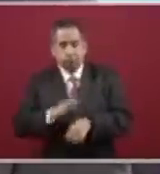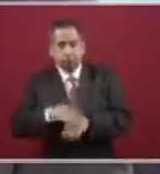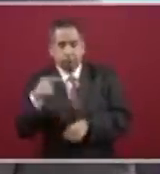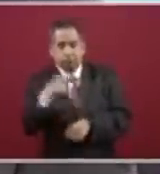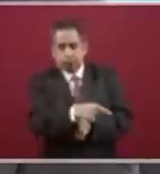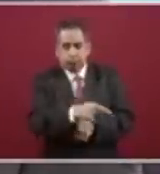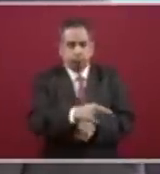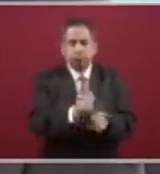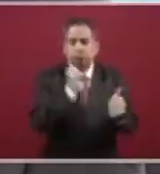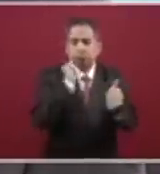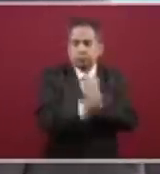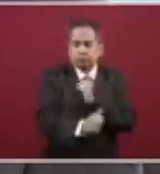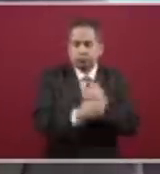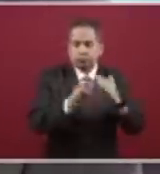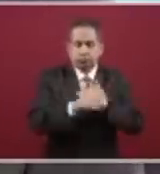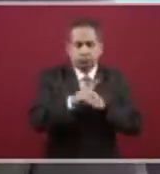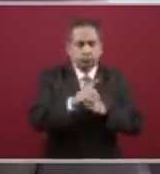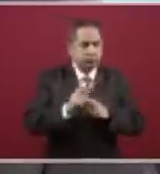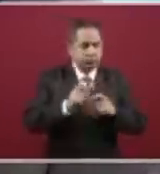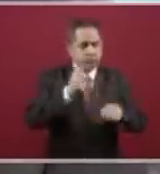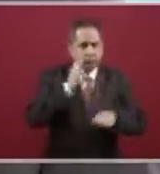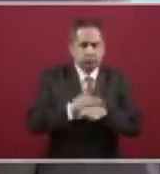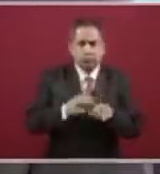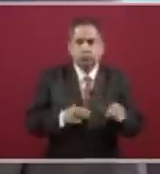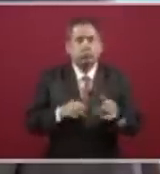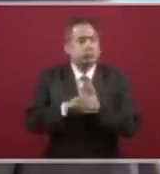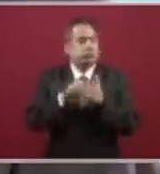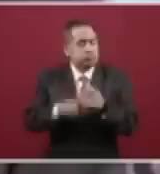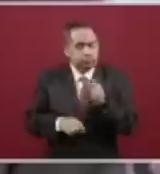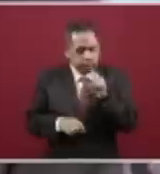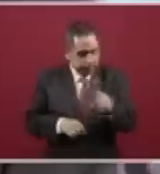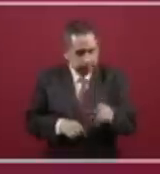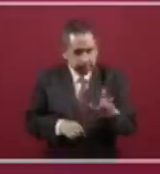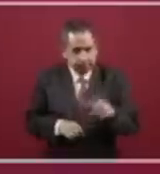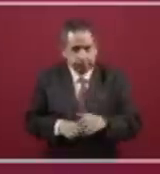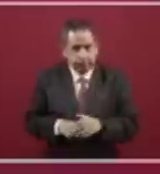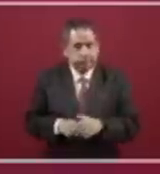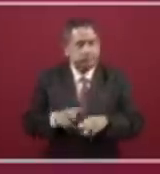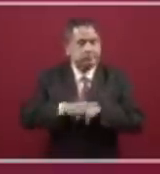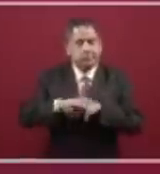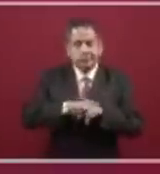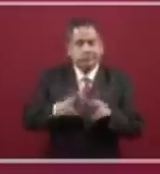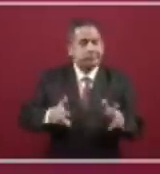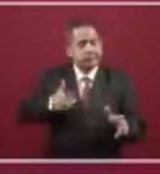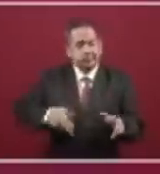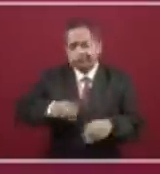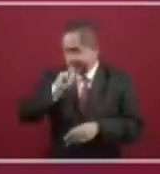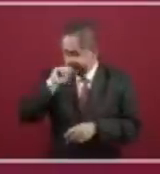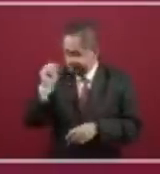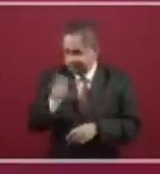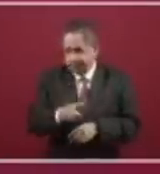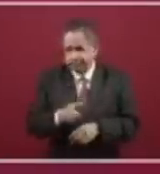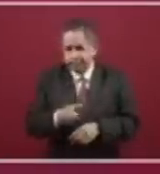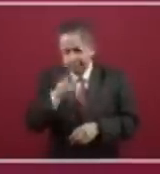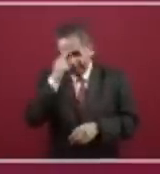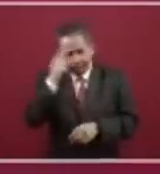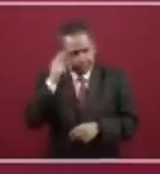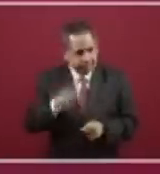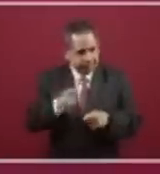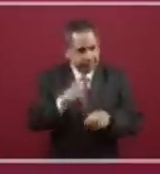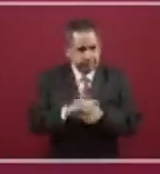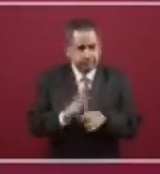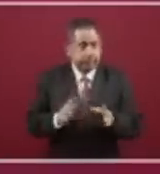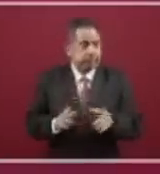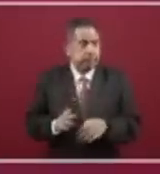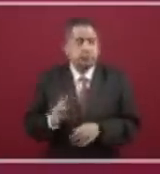autopistas concesionadas como en el caso por ejemplo también de los ferrocarriles y concesionados que